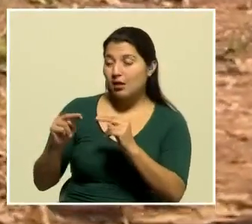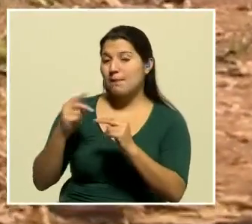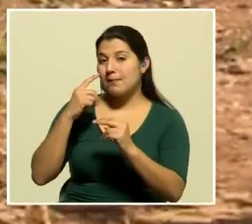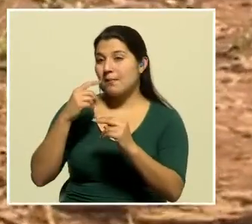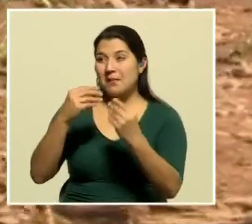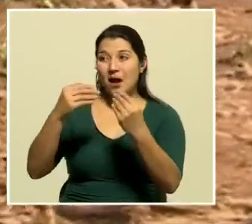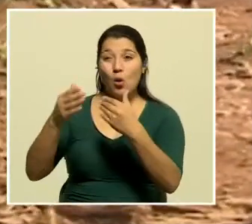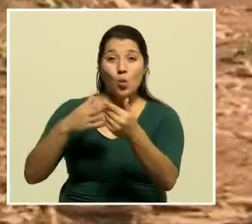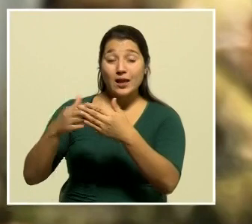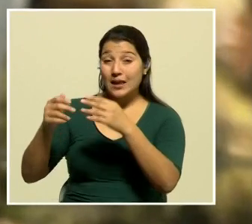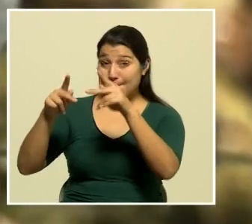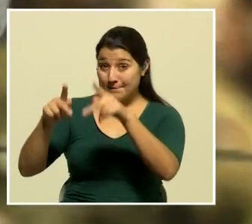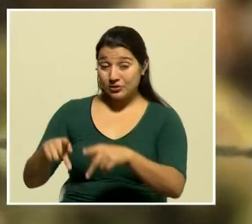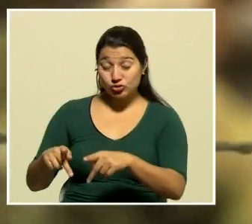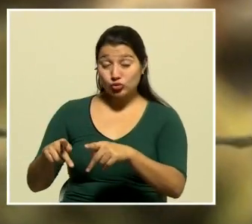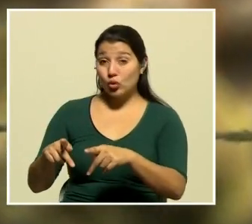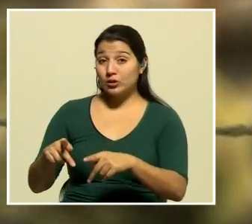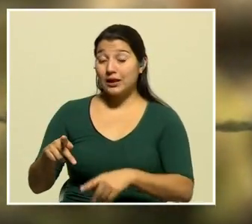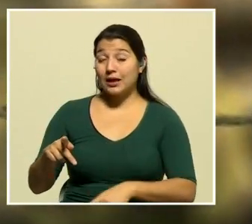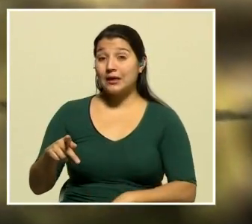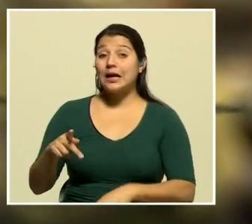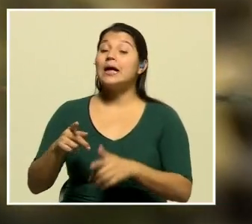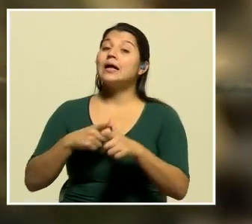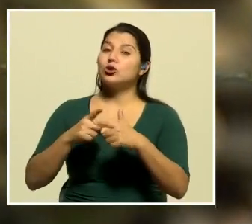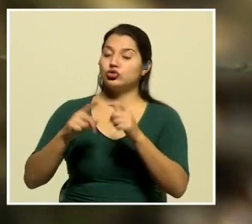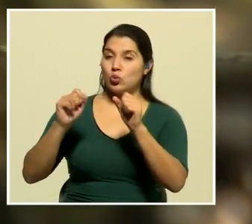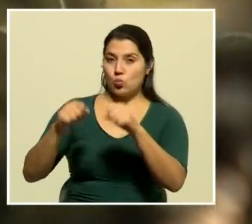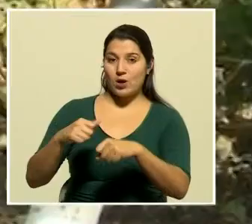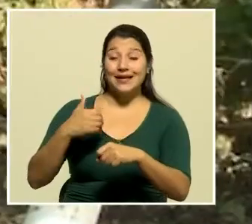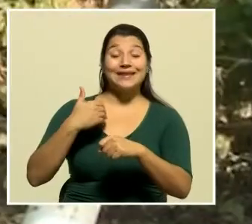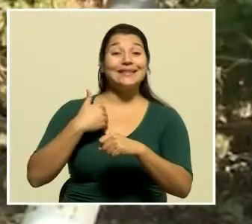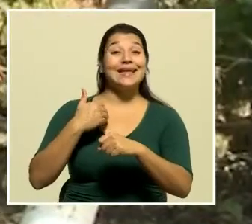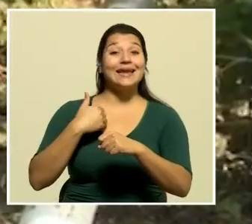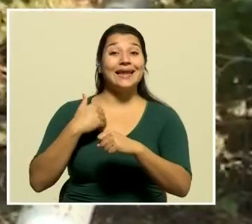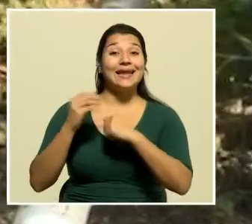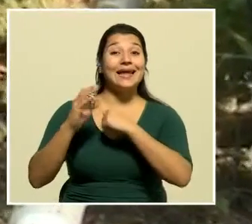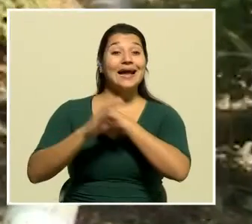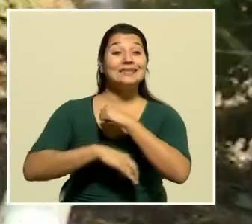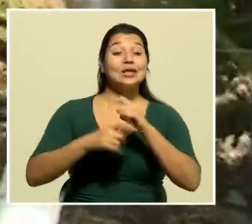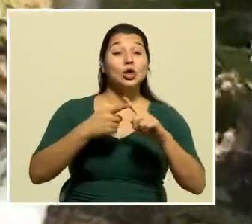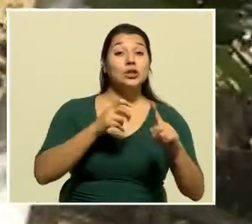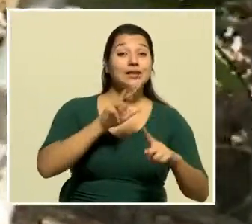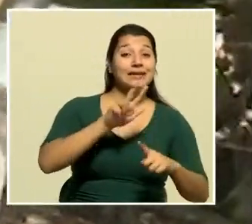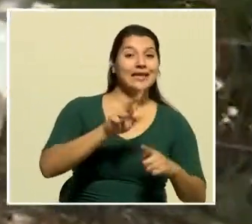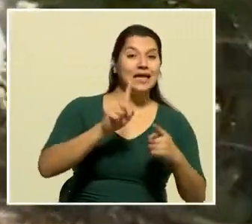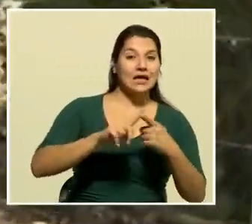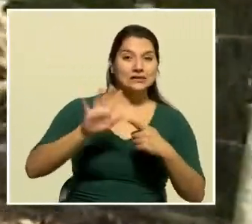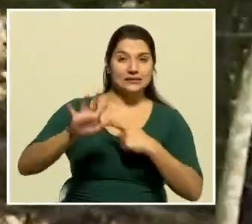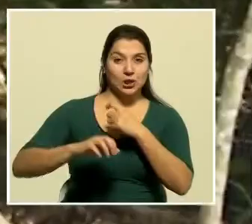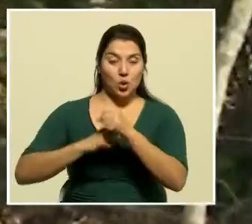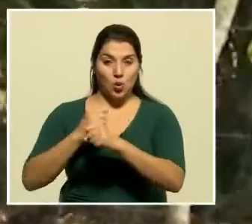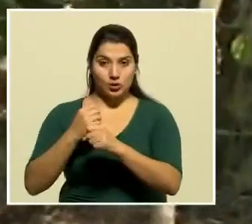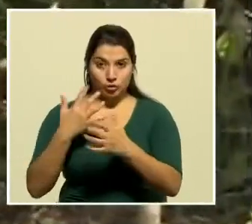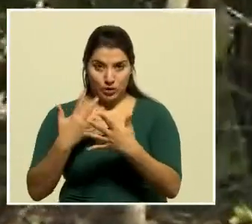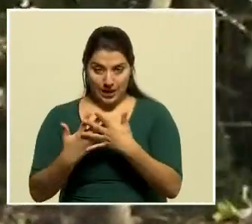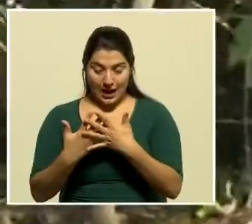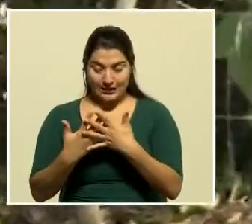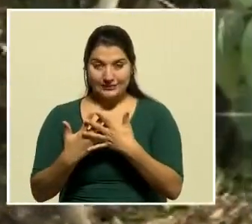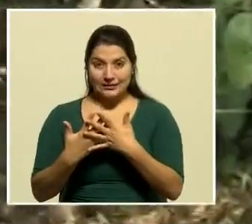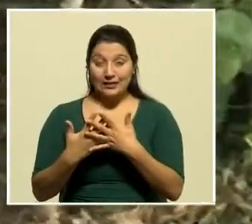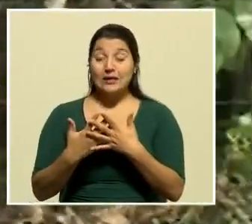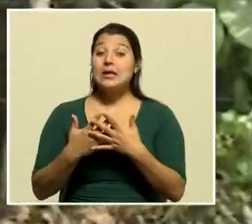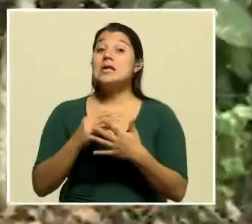beneficiada legalmente por dicha exoneración, se expondrá una pena de 3 a 5 años de cárcel. La pena se agravará cuando dicha